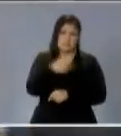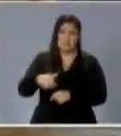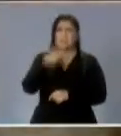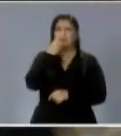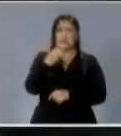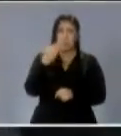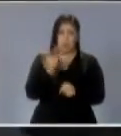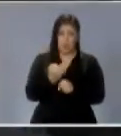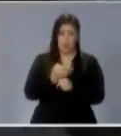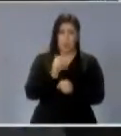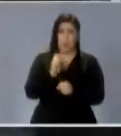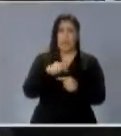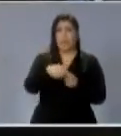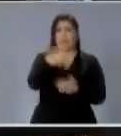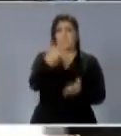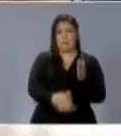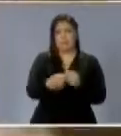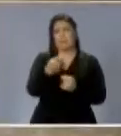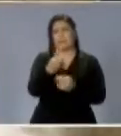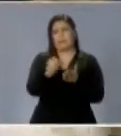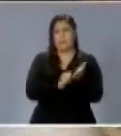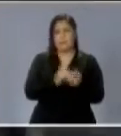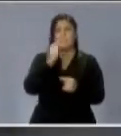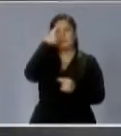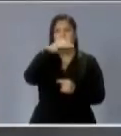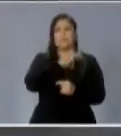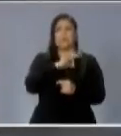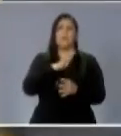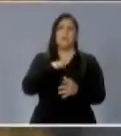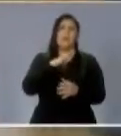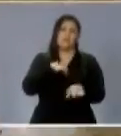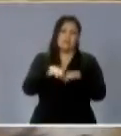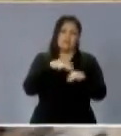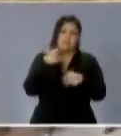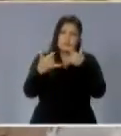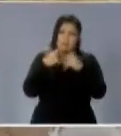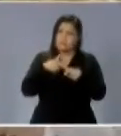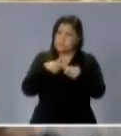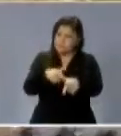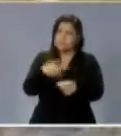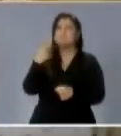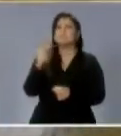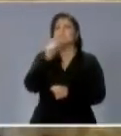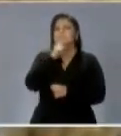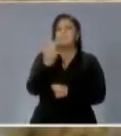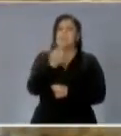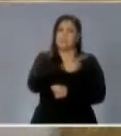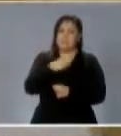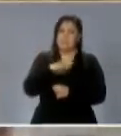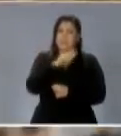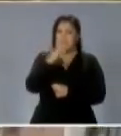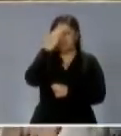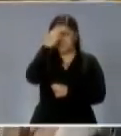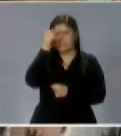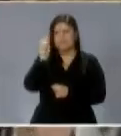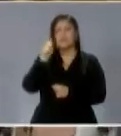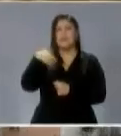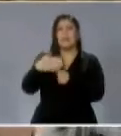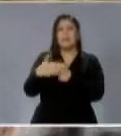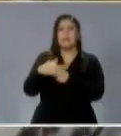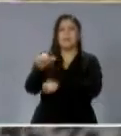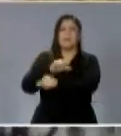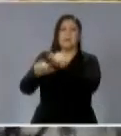vivimos? ¿Cuántos mexicanos podemos dar fe de ese estado magnífico de la economía, de los servicios de salud, de las carreteras renovadas,